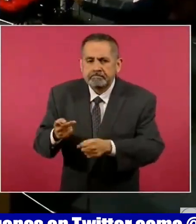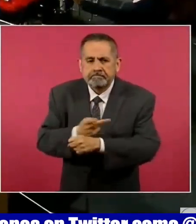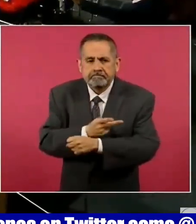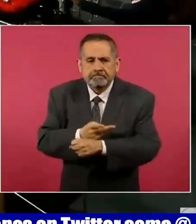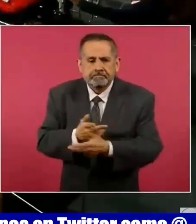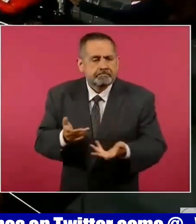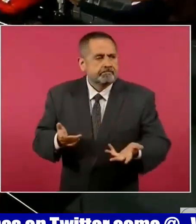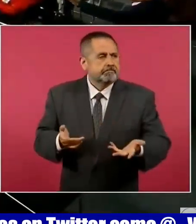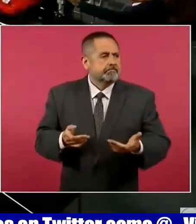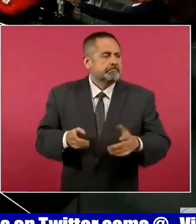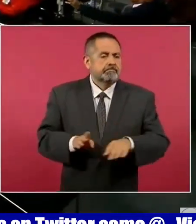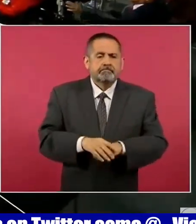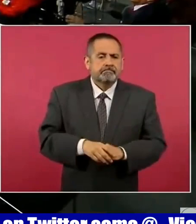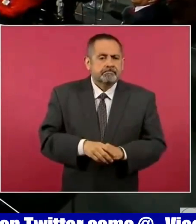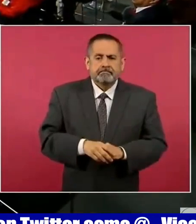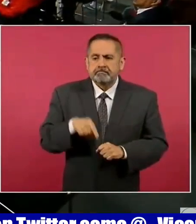Orrea,